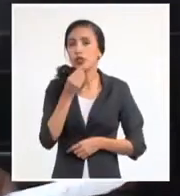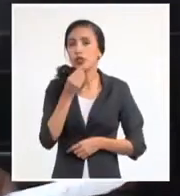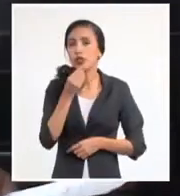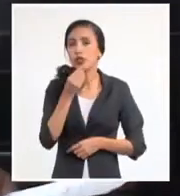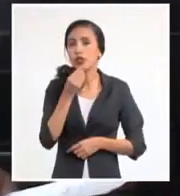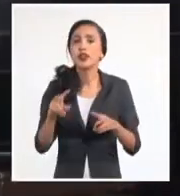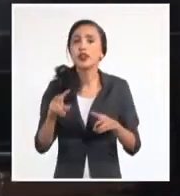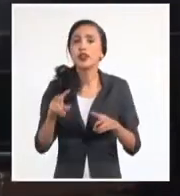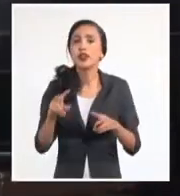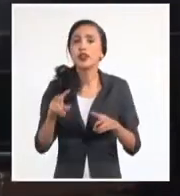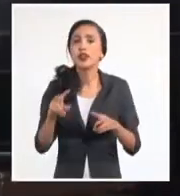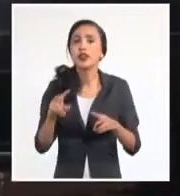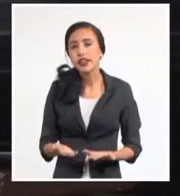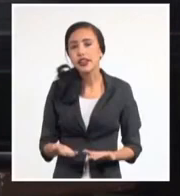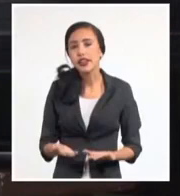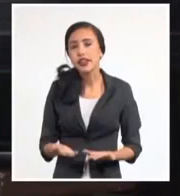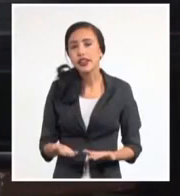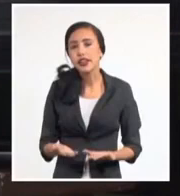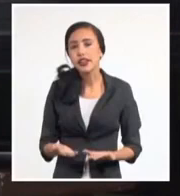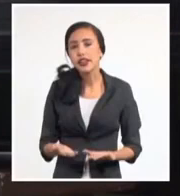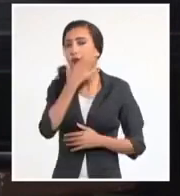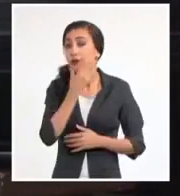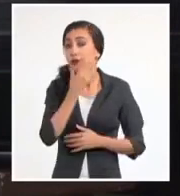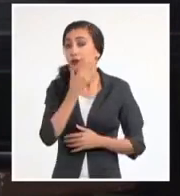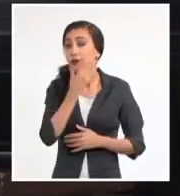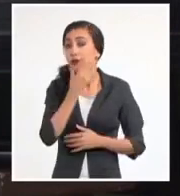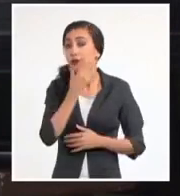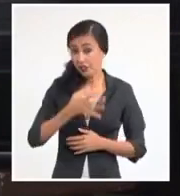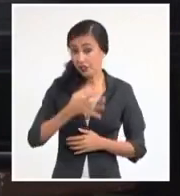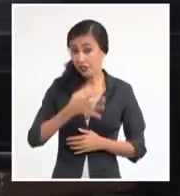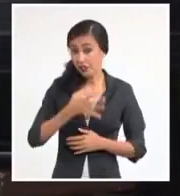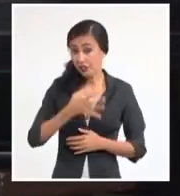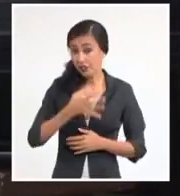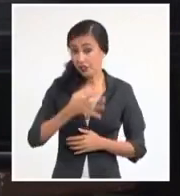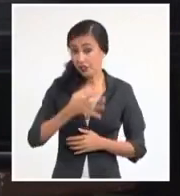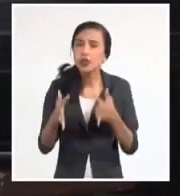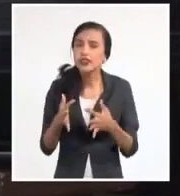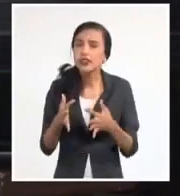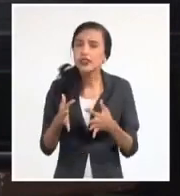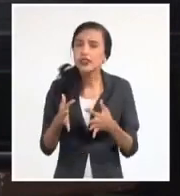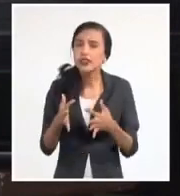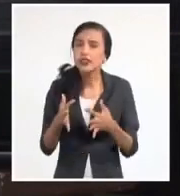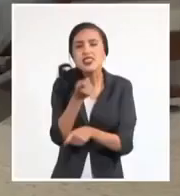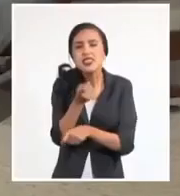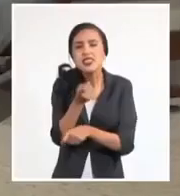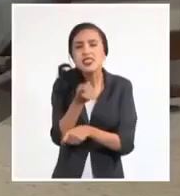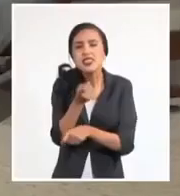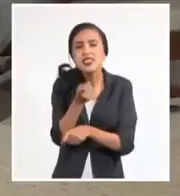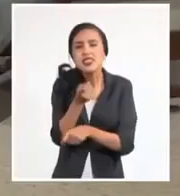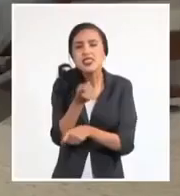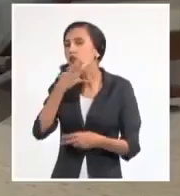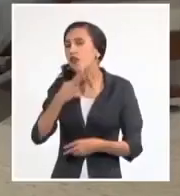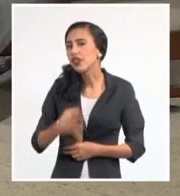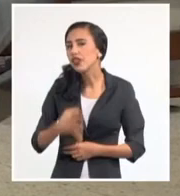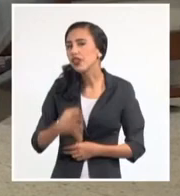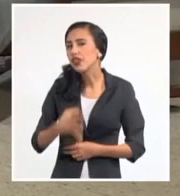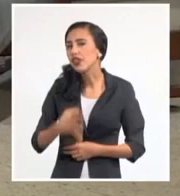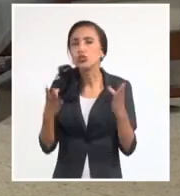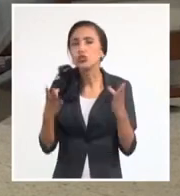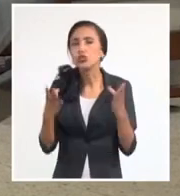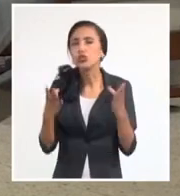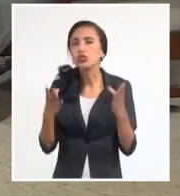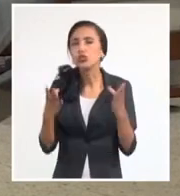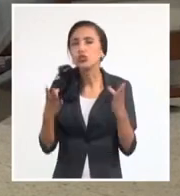Fidel, y que bien vale la pena el reconocimiento de todo lo que Fidel hizo y del modo en que Fidel pensaba, y que ha constituido también, digamos que